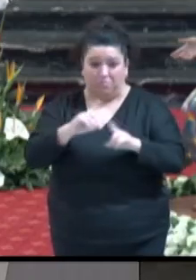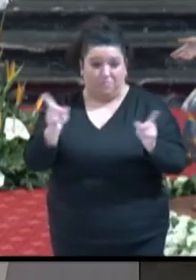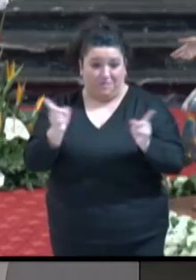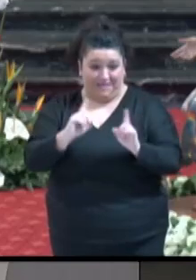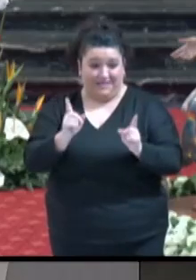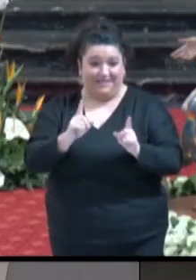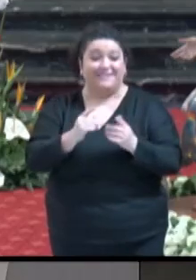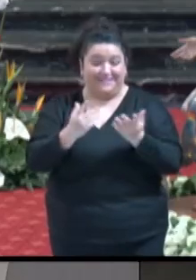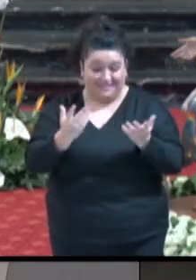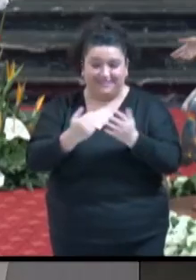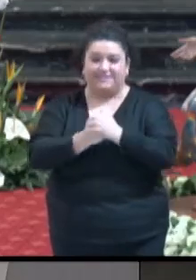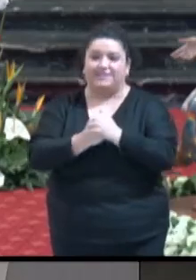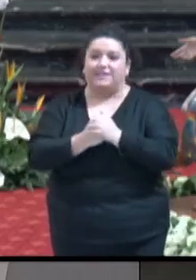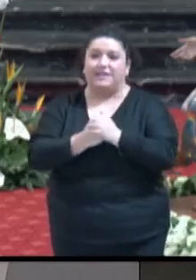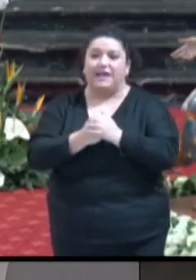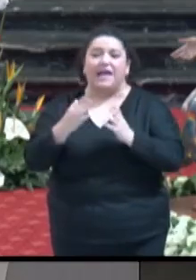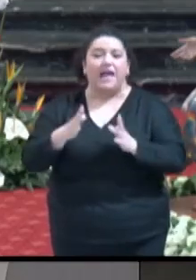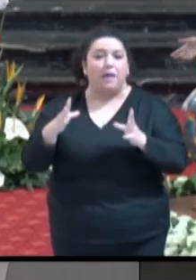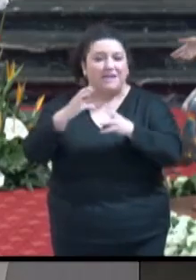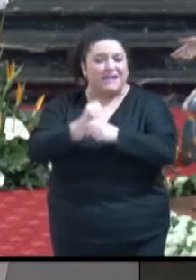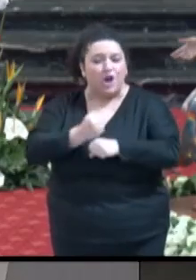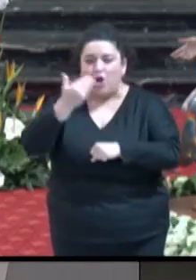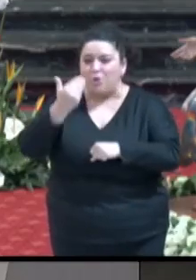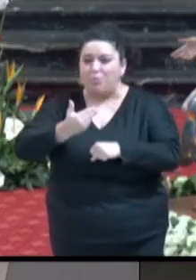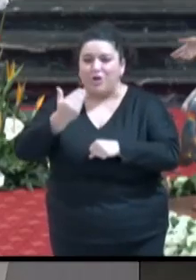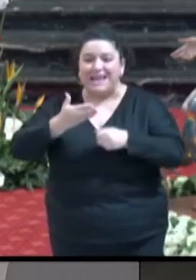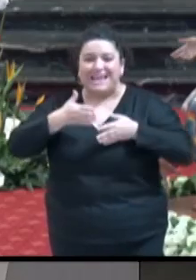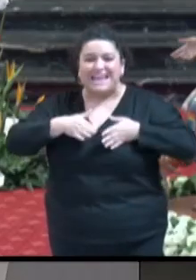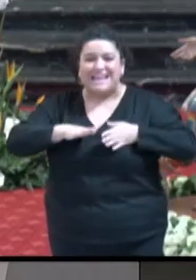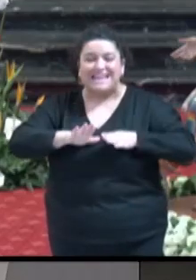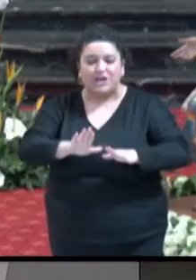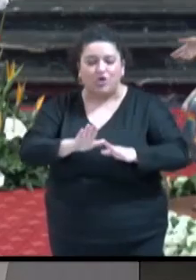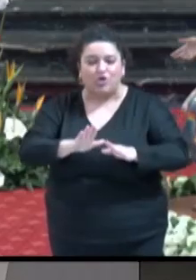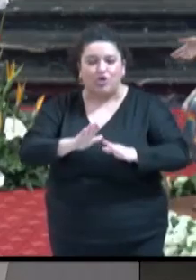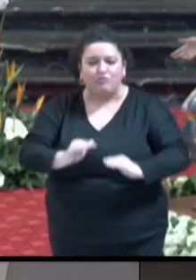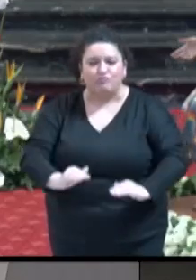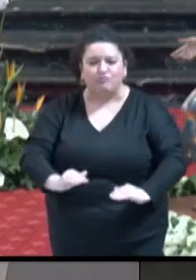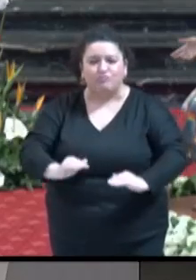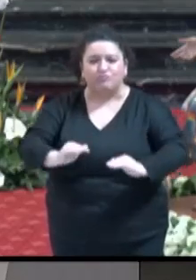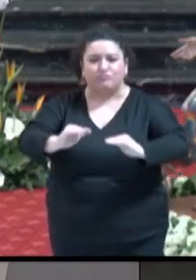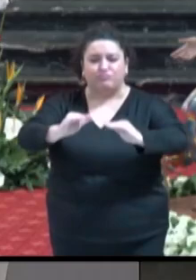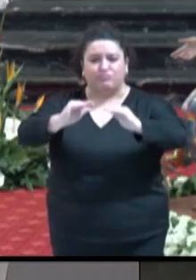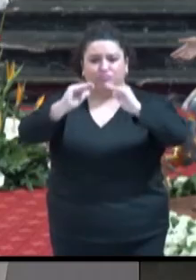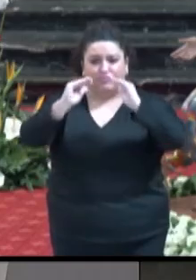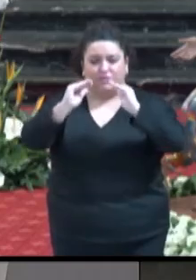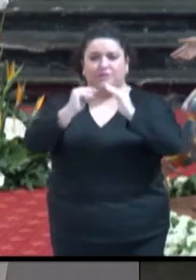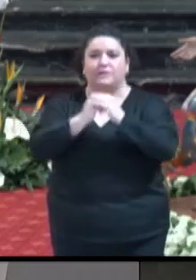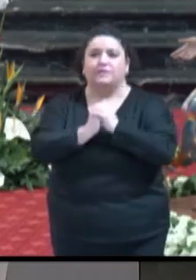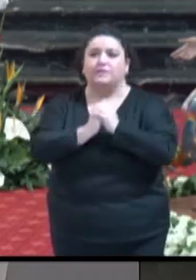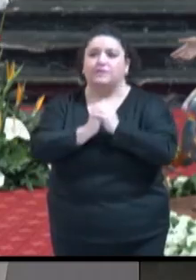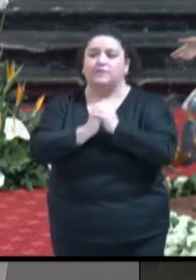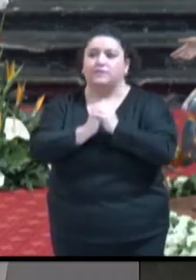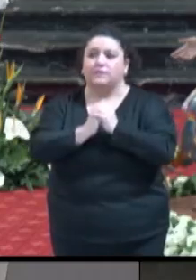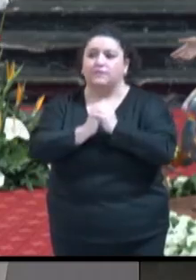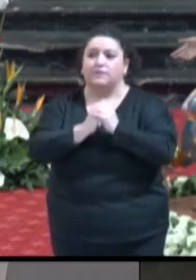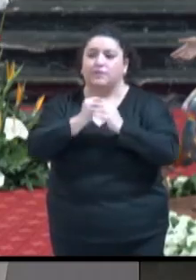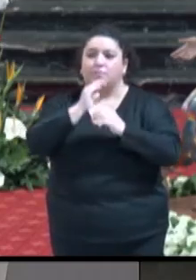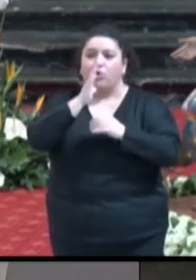misterio el hijo que se ha hecho hombre grande es el misterio